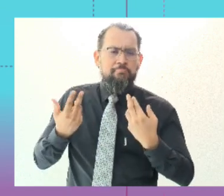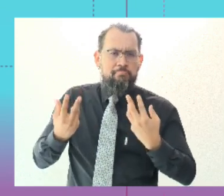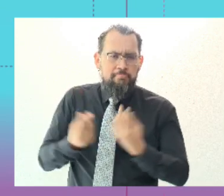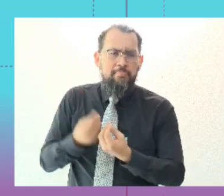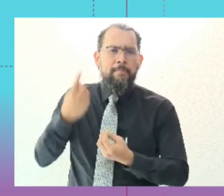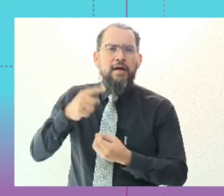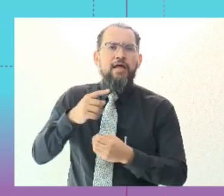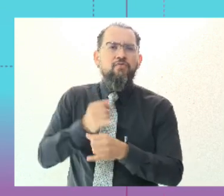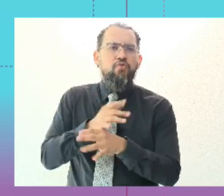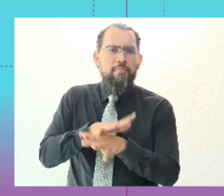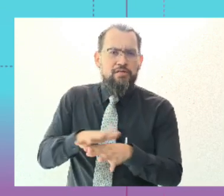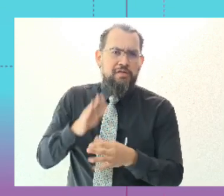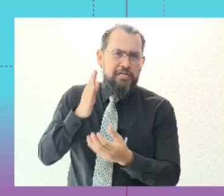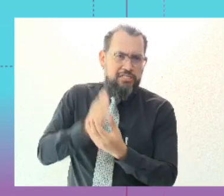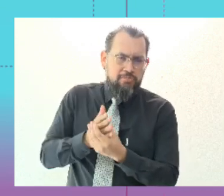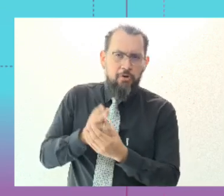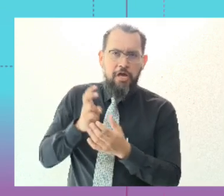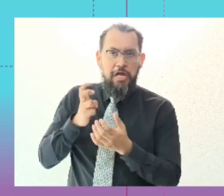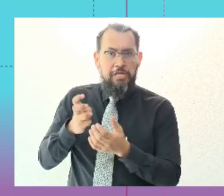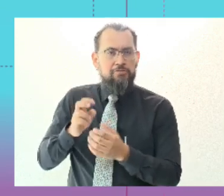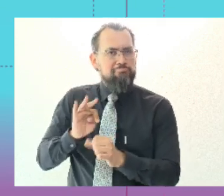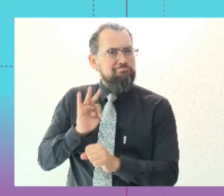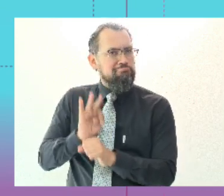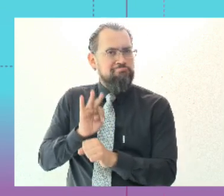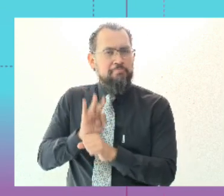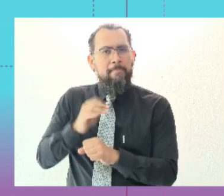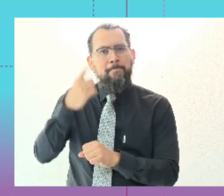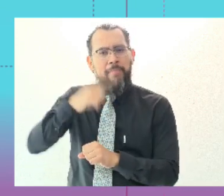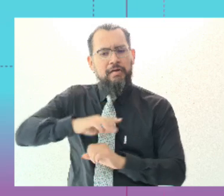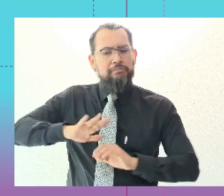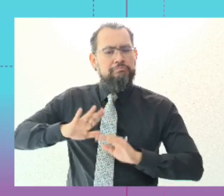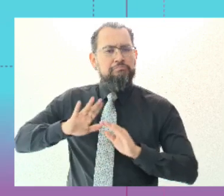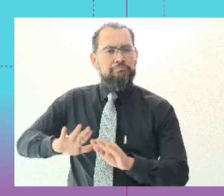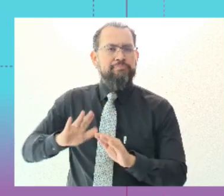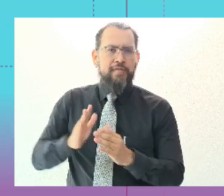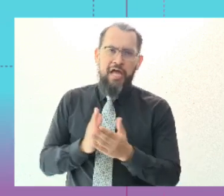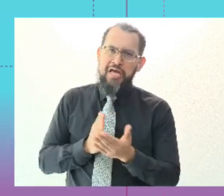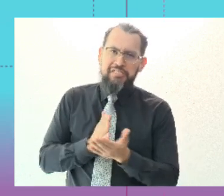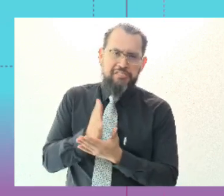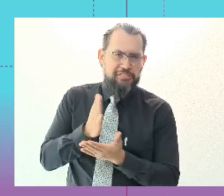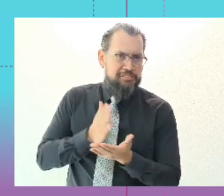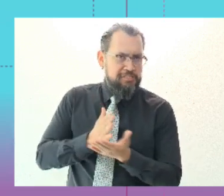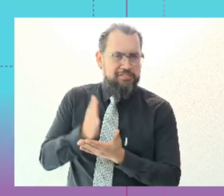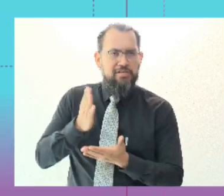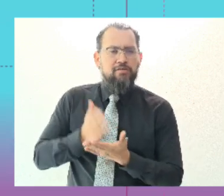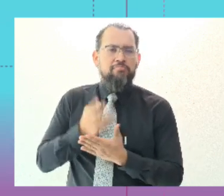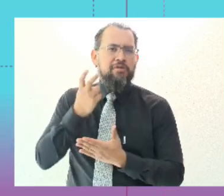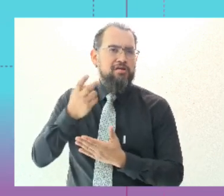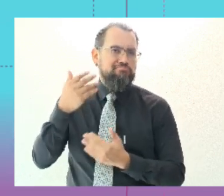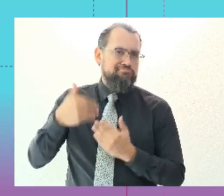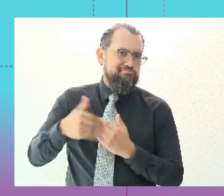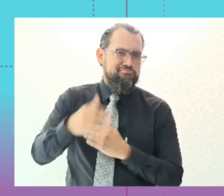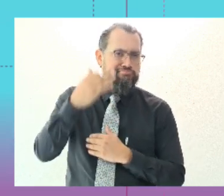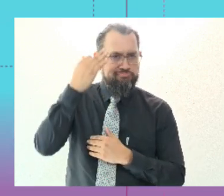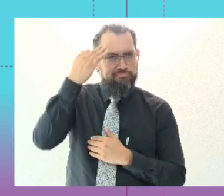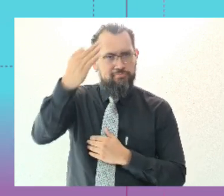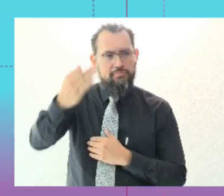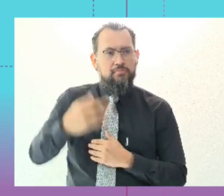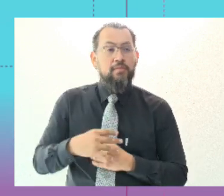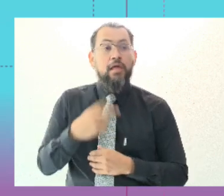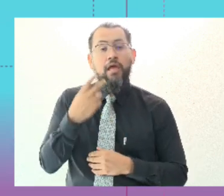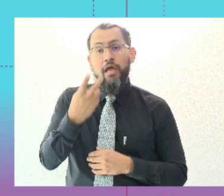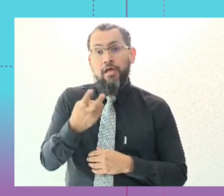archivos, de tal manera que se garantice eso, su preservación y accesibilidad a lo largo del tiempo, más allá de